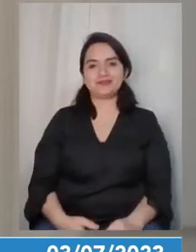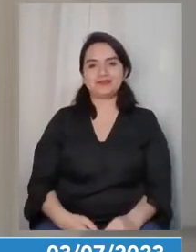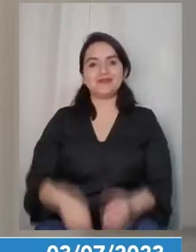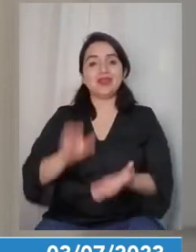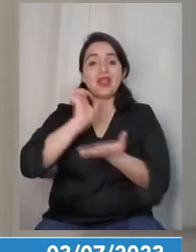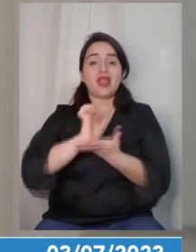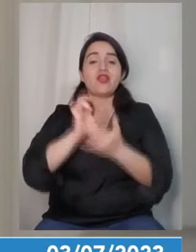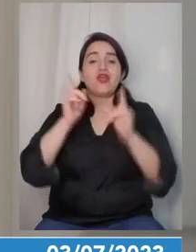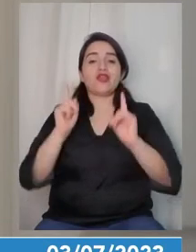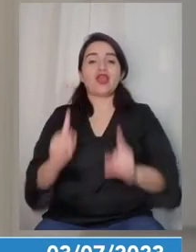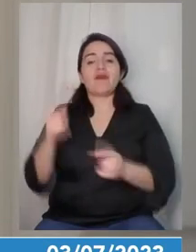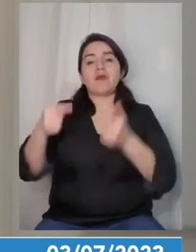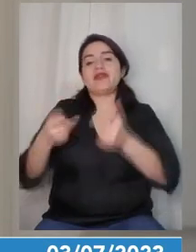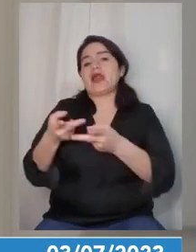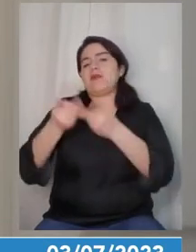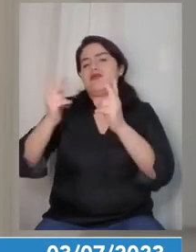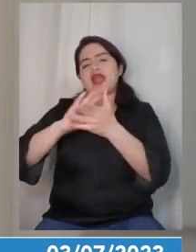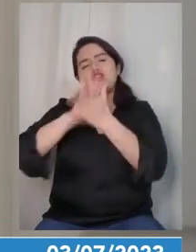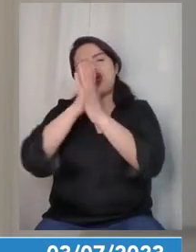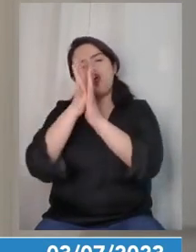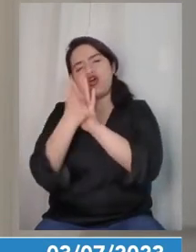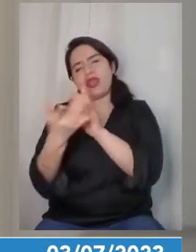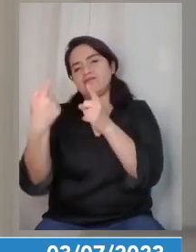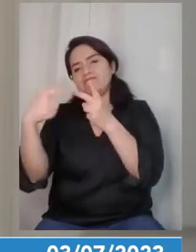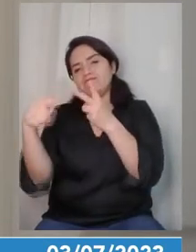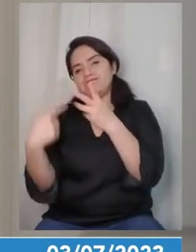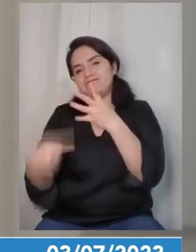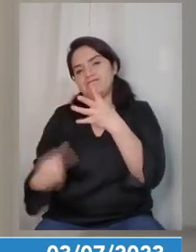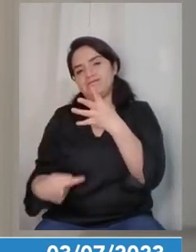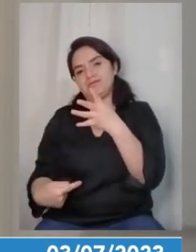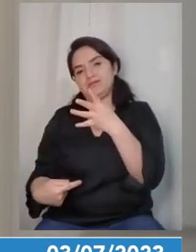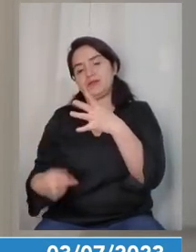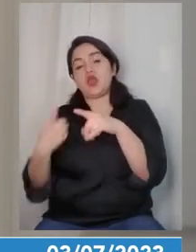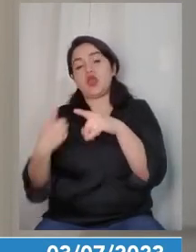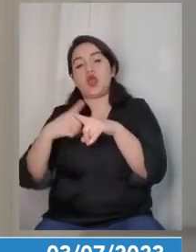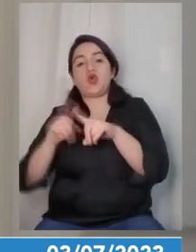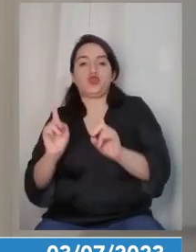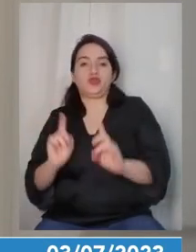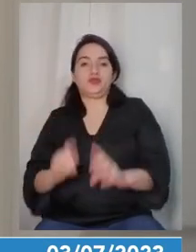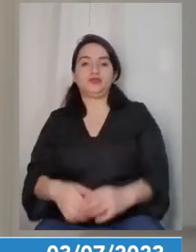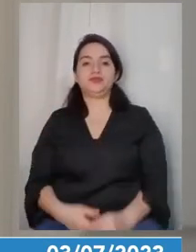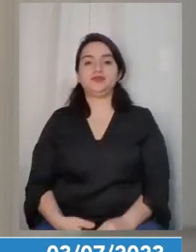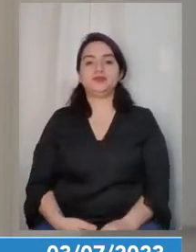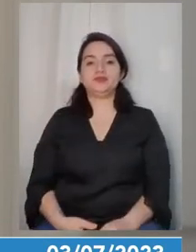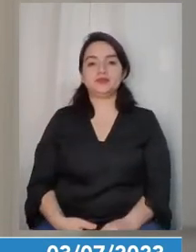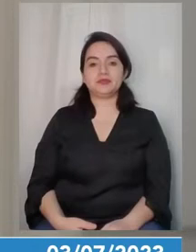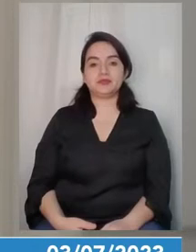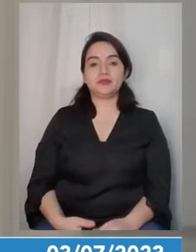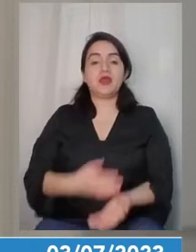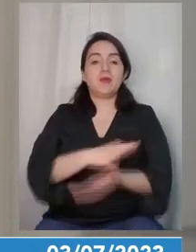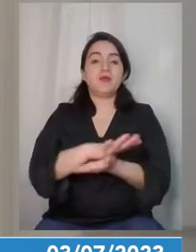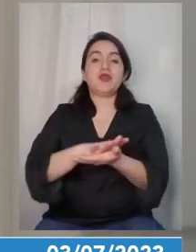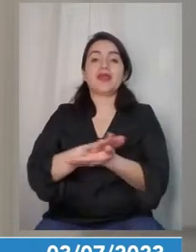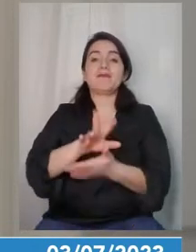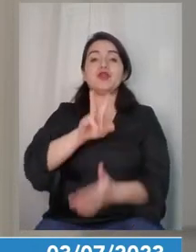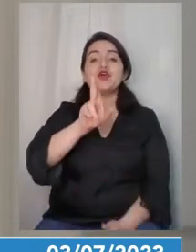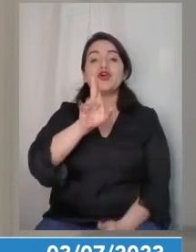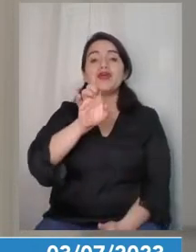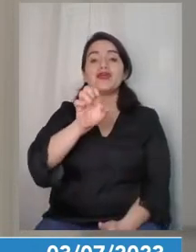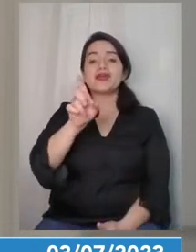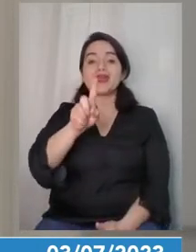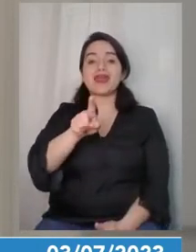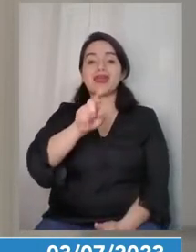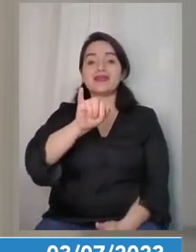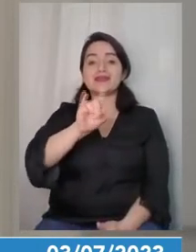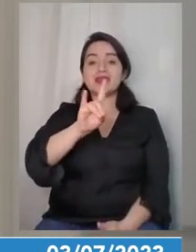estos temas, entre otros, ¿no es cierto? Residuos, por ejemplo, faltó. El caso del artículo de cambio climático